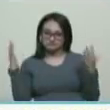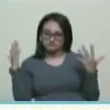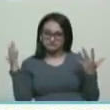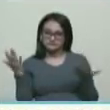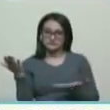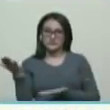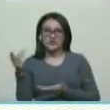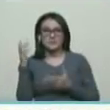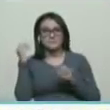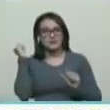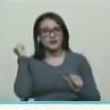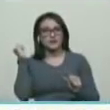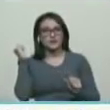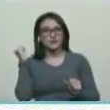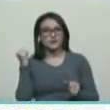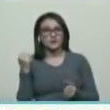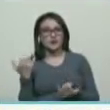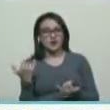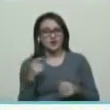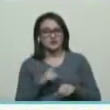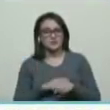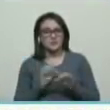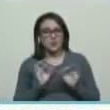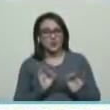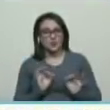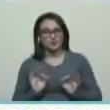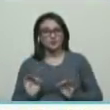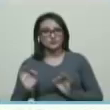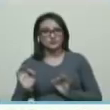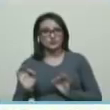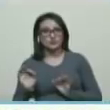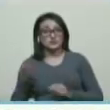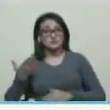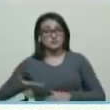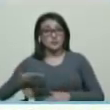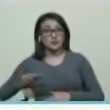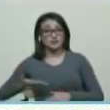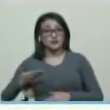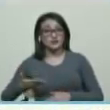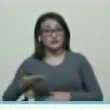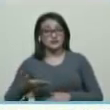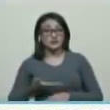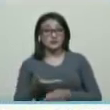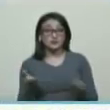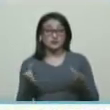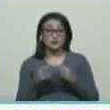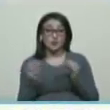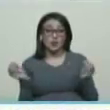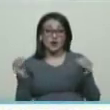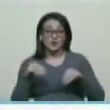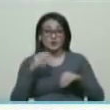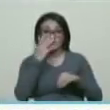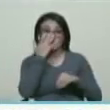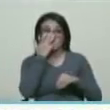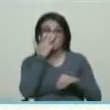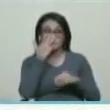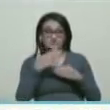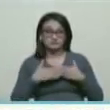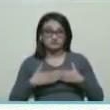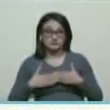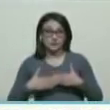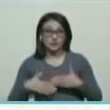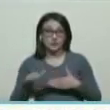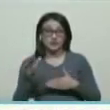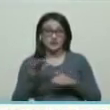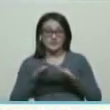embajador, que estemos en los tiempos justos, oportunos, para que todos los acuerdos que salgan de